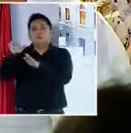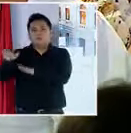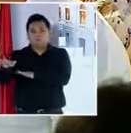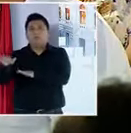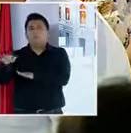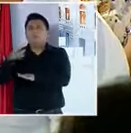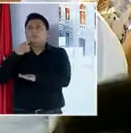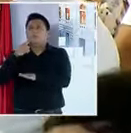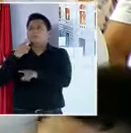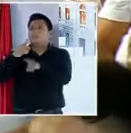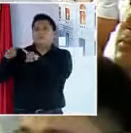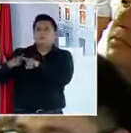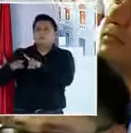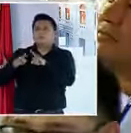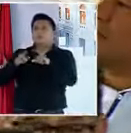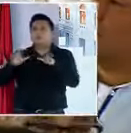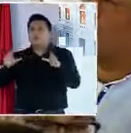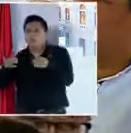diferentes sindicatos